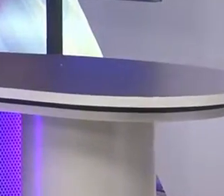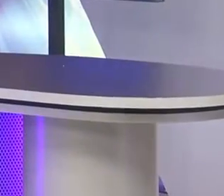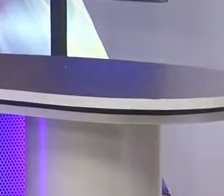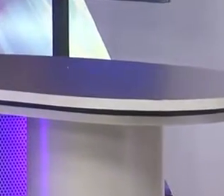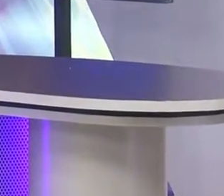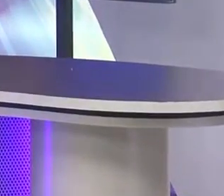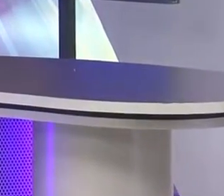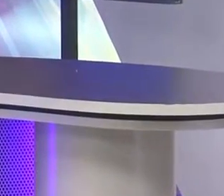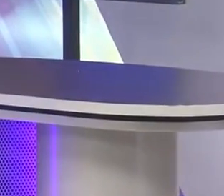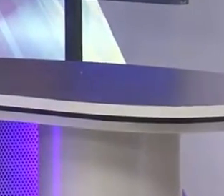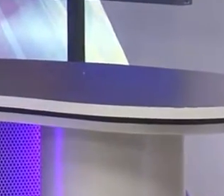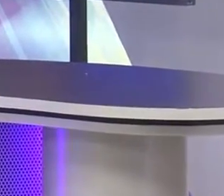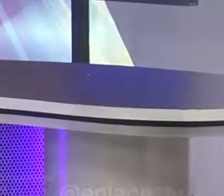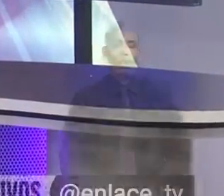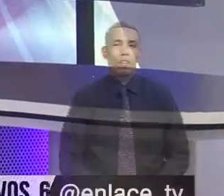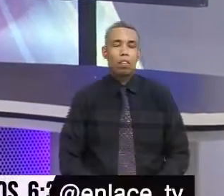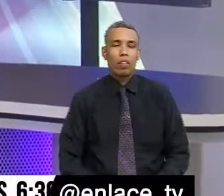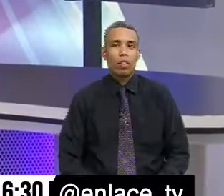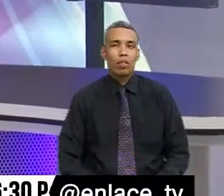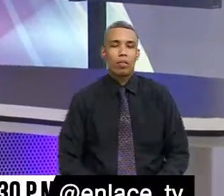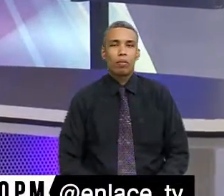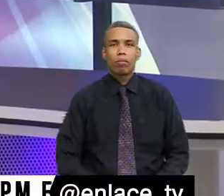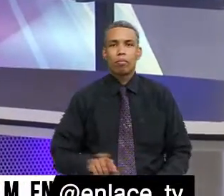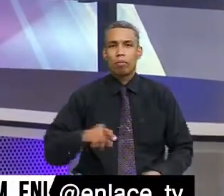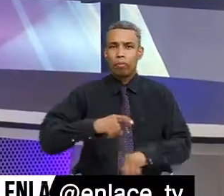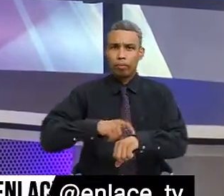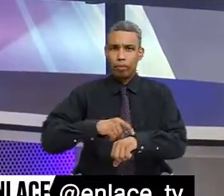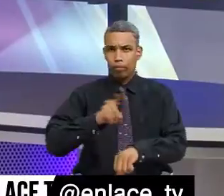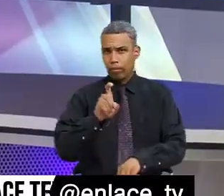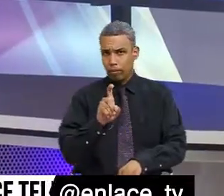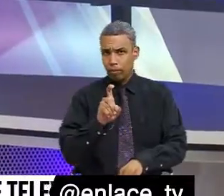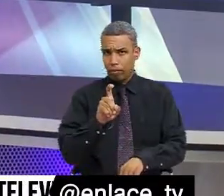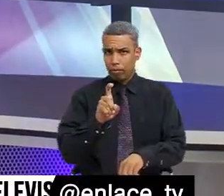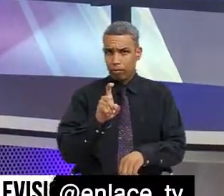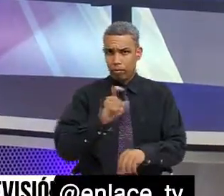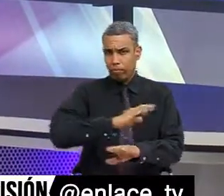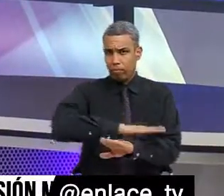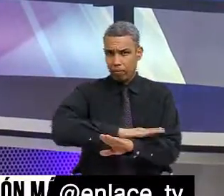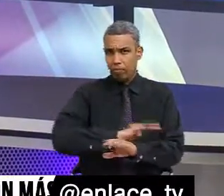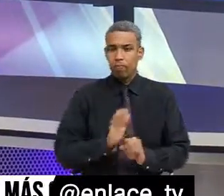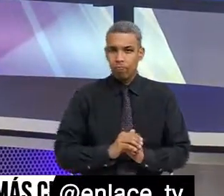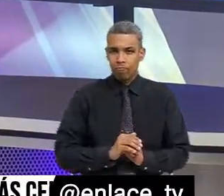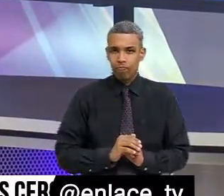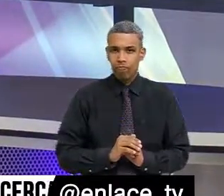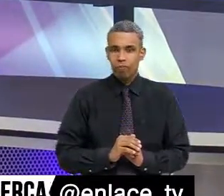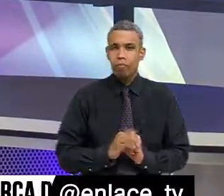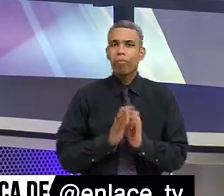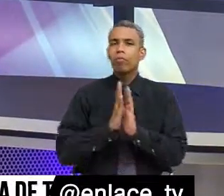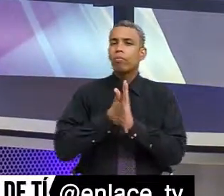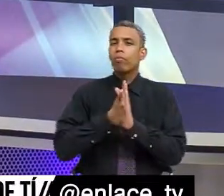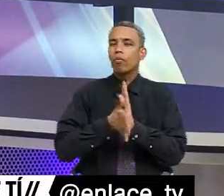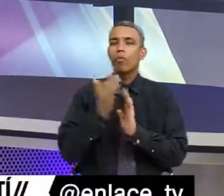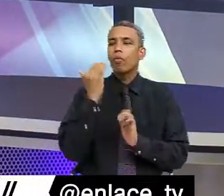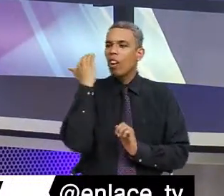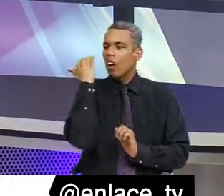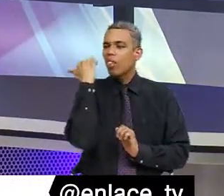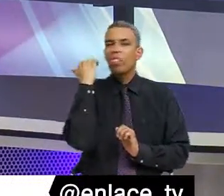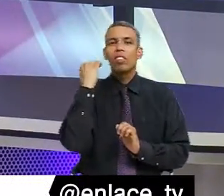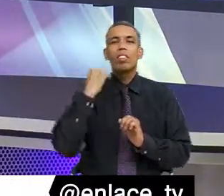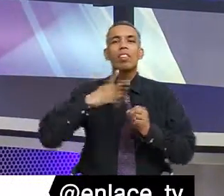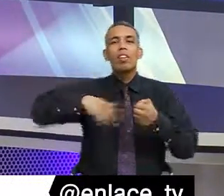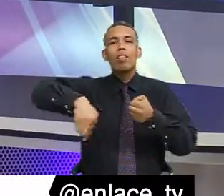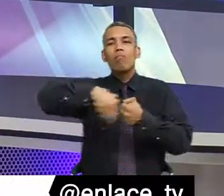Y 52 minutos de la tarde. Esta es nuestra información deportiva. Alianza Petrolera y el Atlético Nacional empataron a 3 goles en el partido